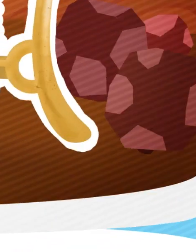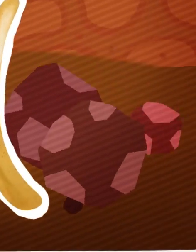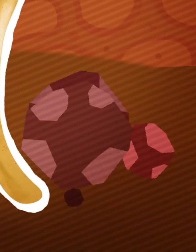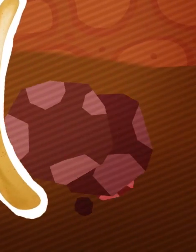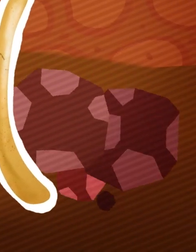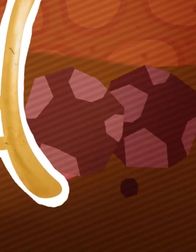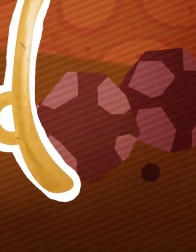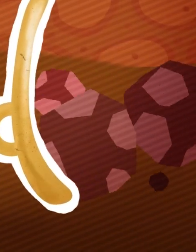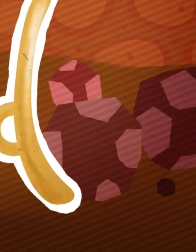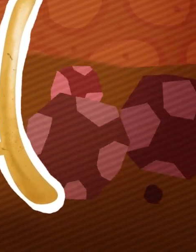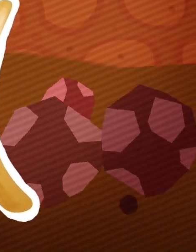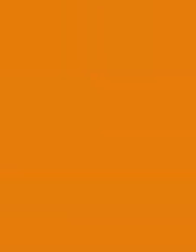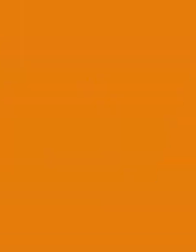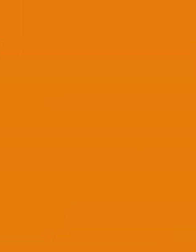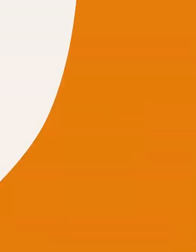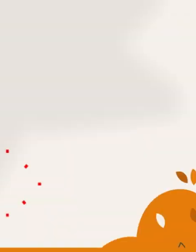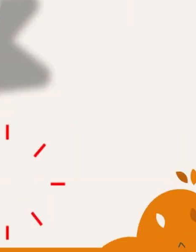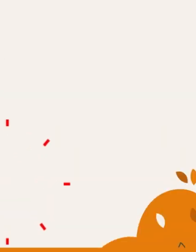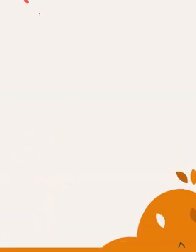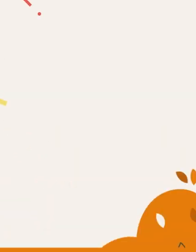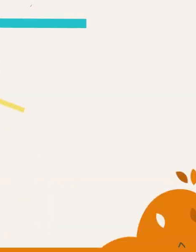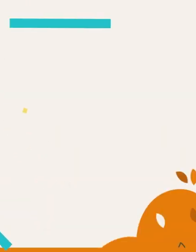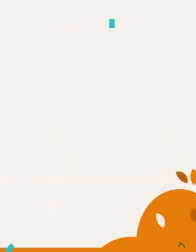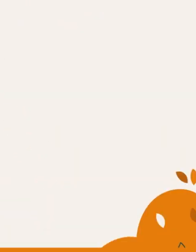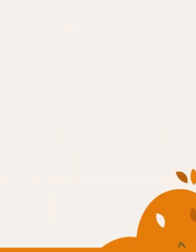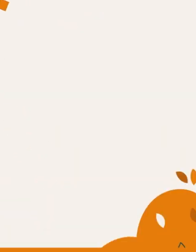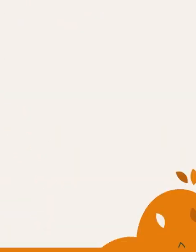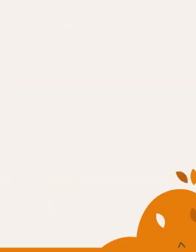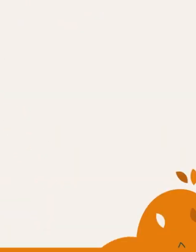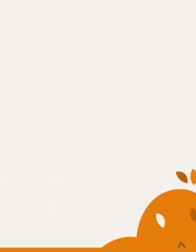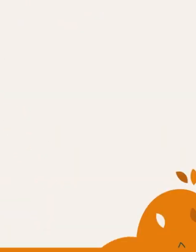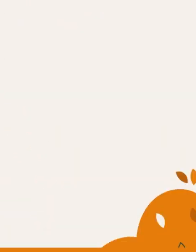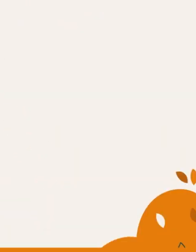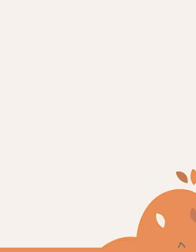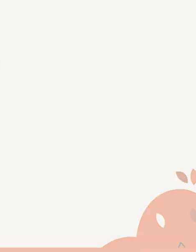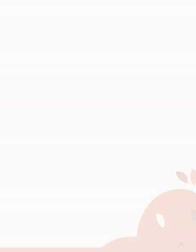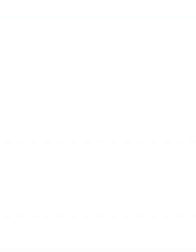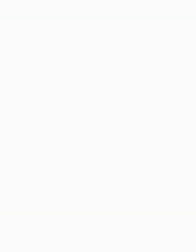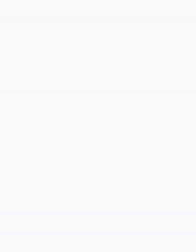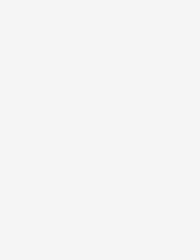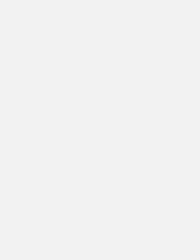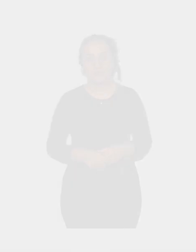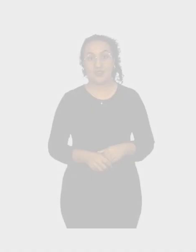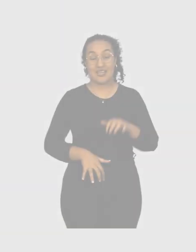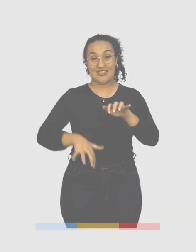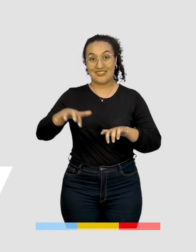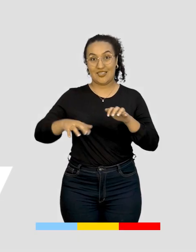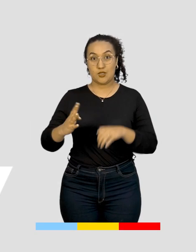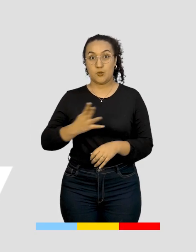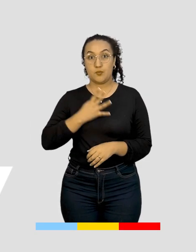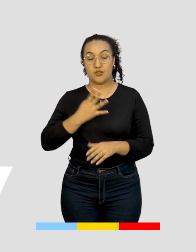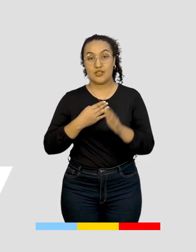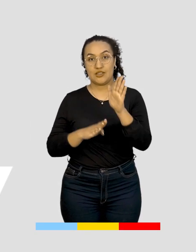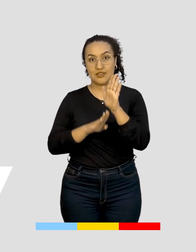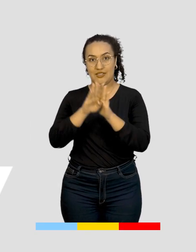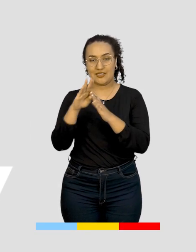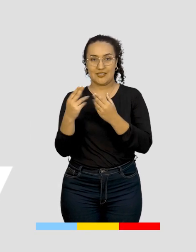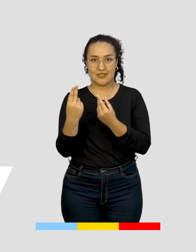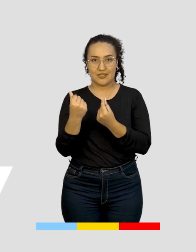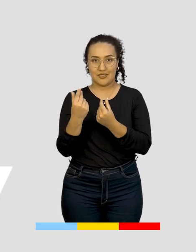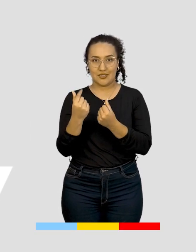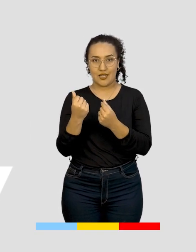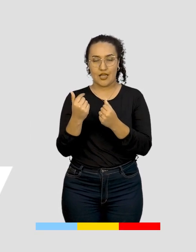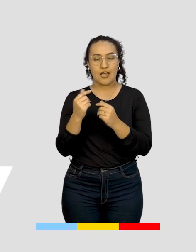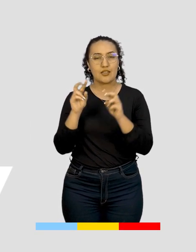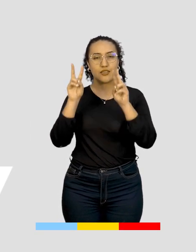y adolescentes y jóvenes del Departamento de Cundinamarca? La Secretaría de Competitividad y Desarrollo